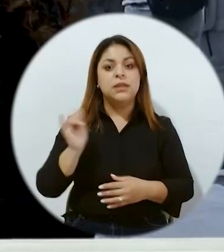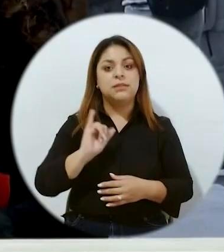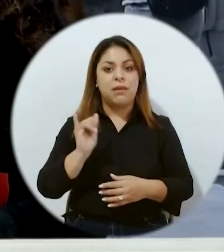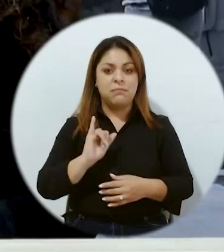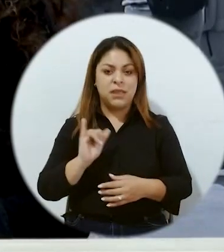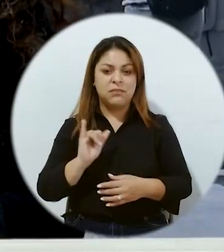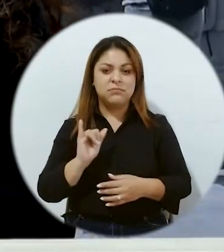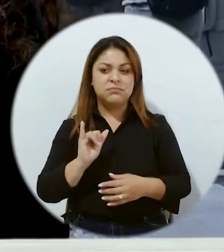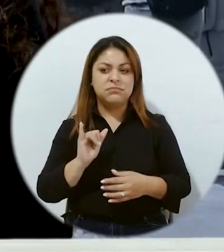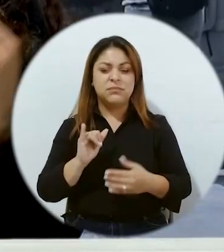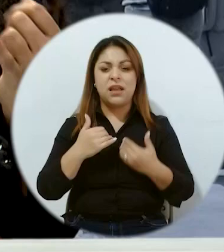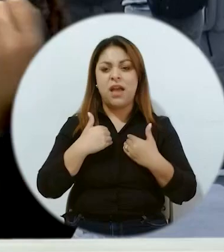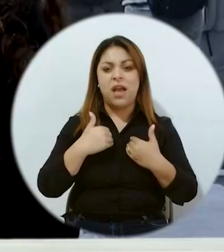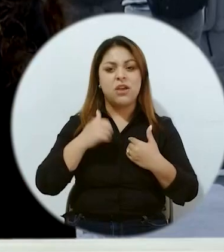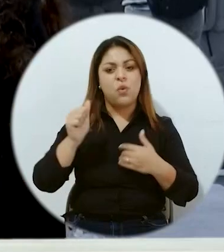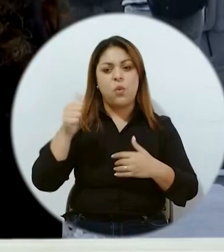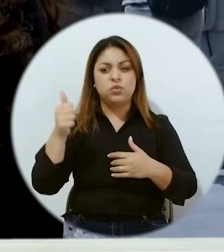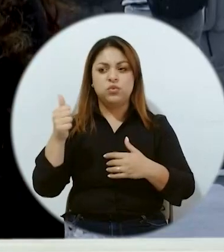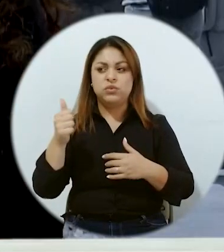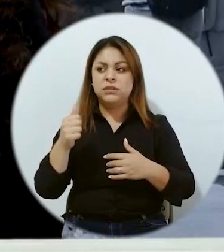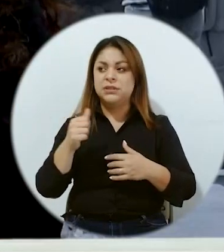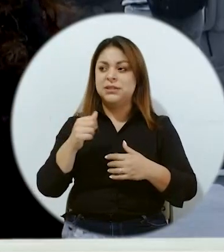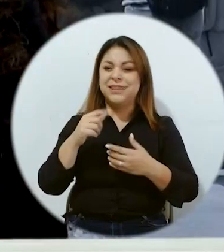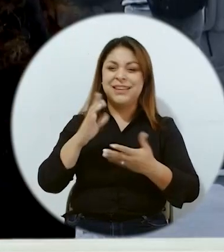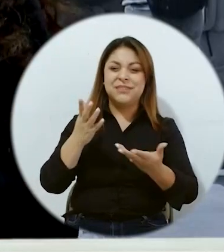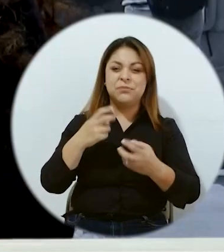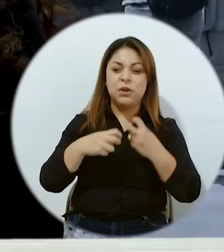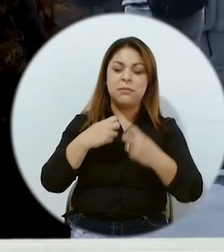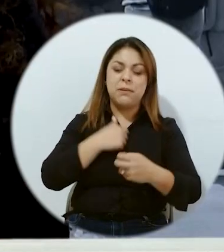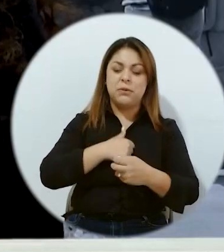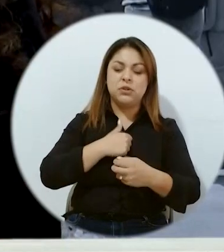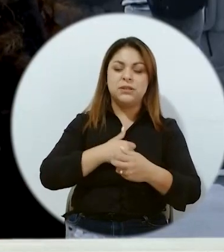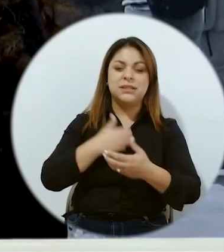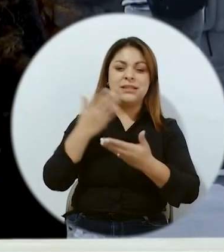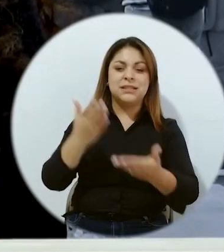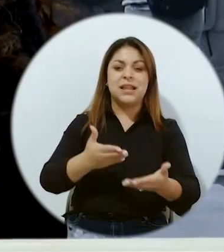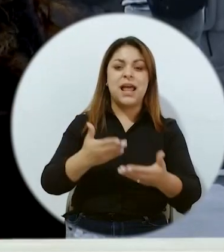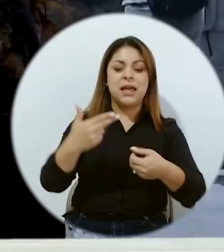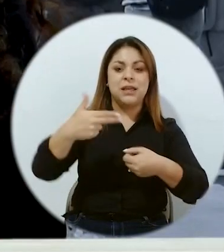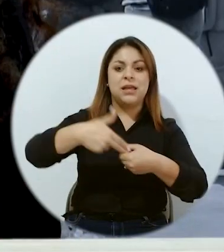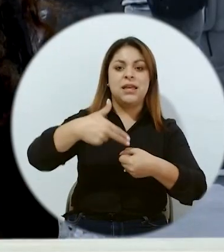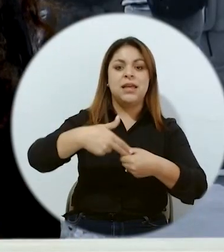la huella ecológica que tiene traer por medio de, ¿verdad?, los